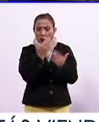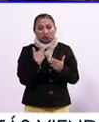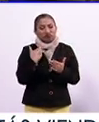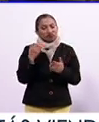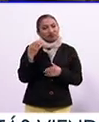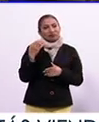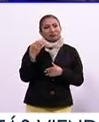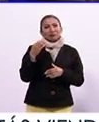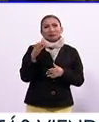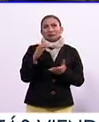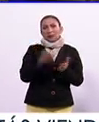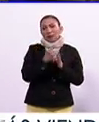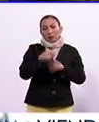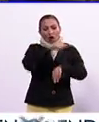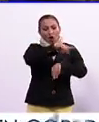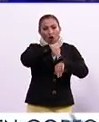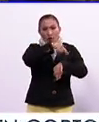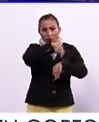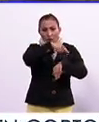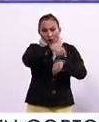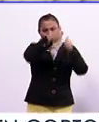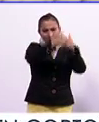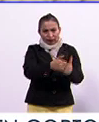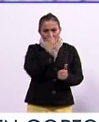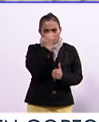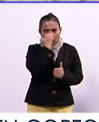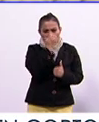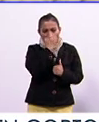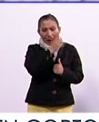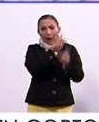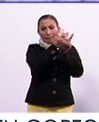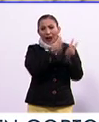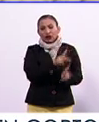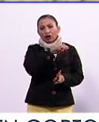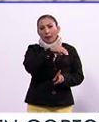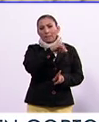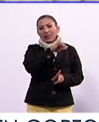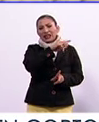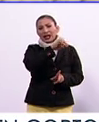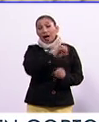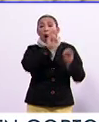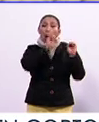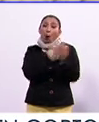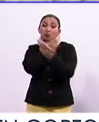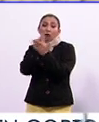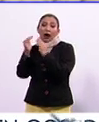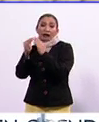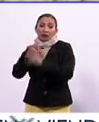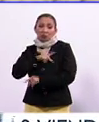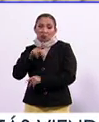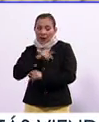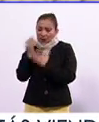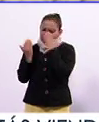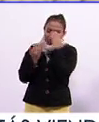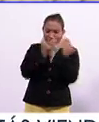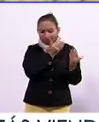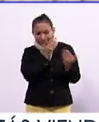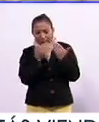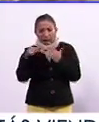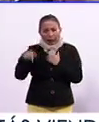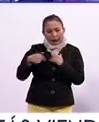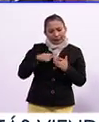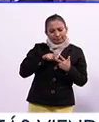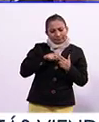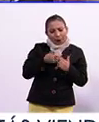eran horas en la escuela, en el Palacio de Minería, pues en mi casa, ¿no? Y de ahí